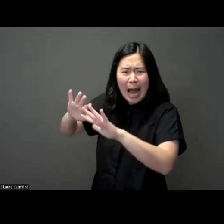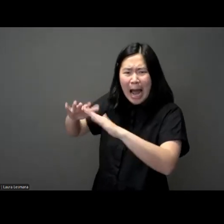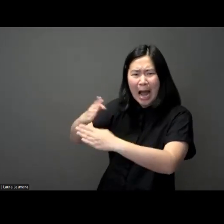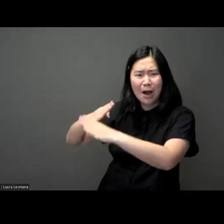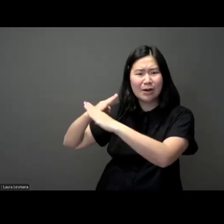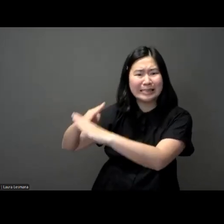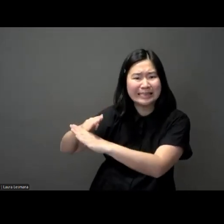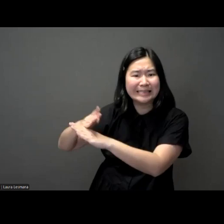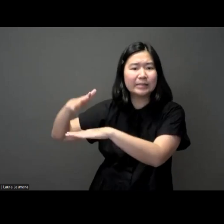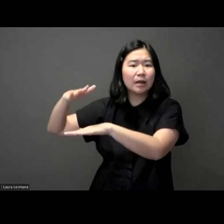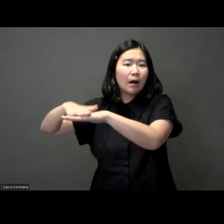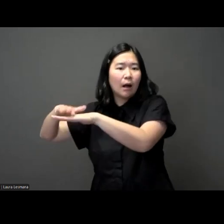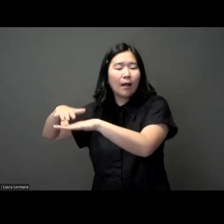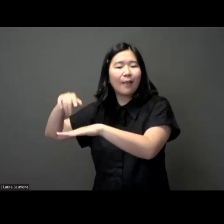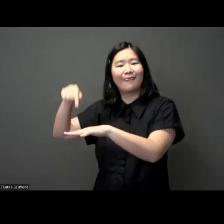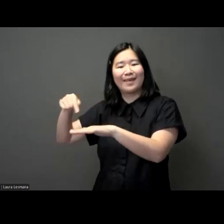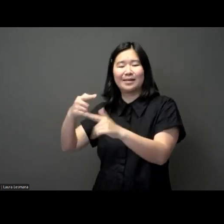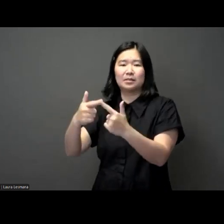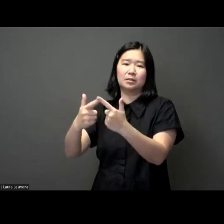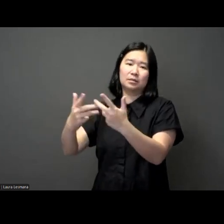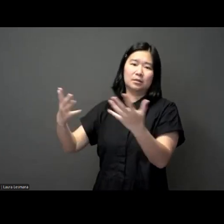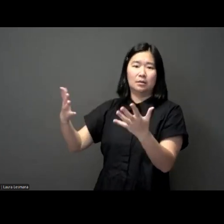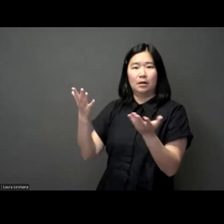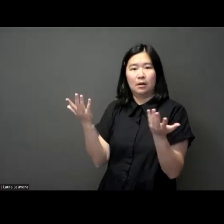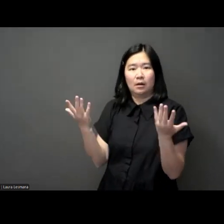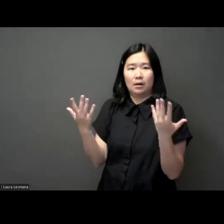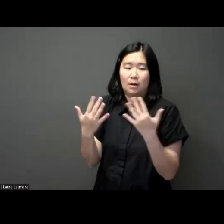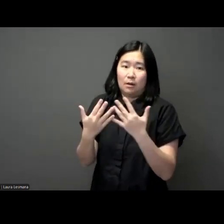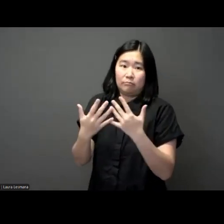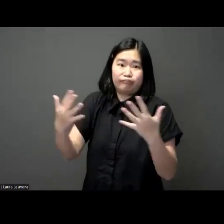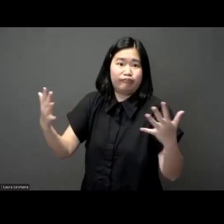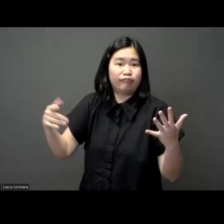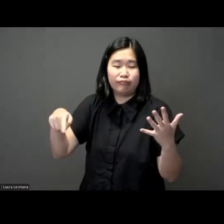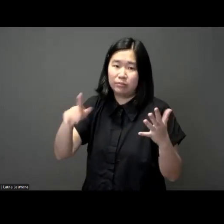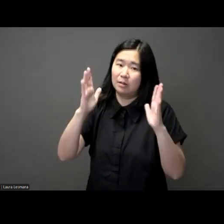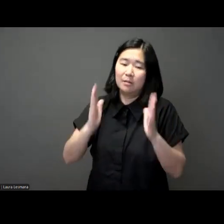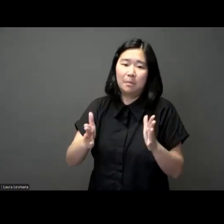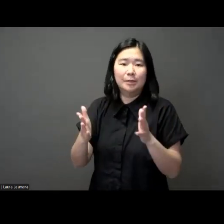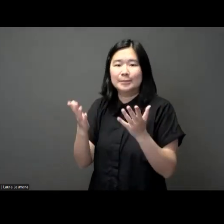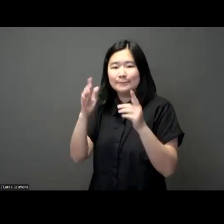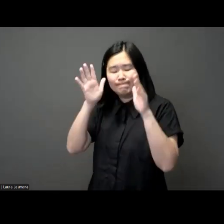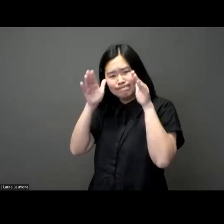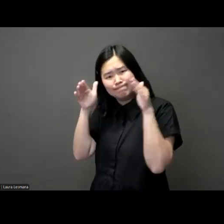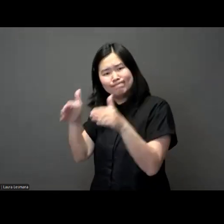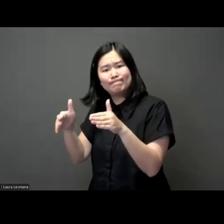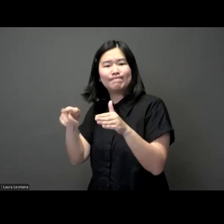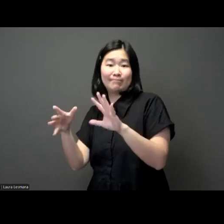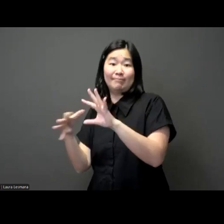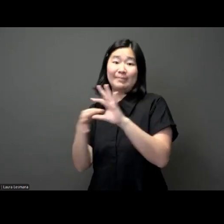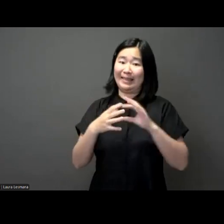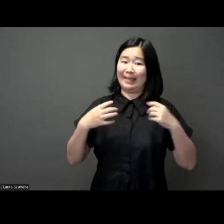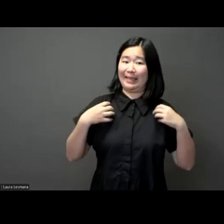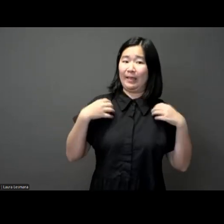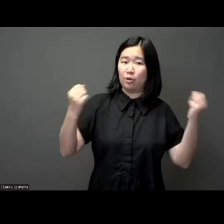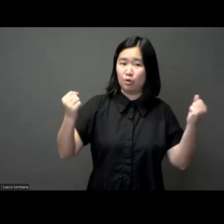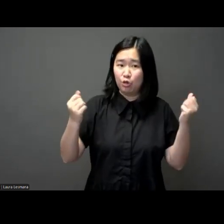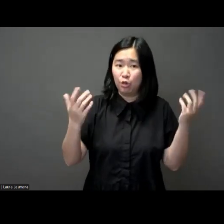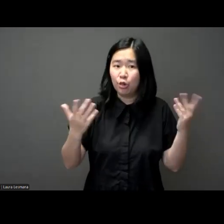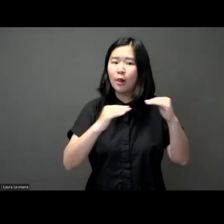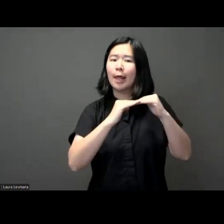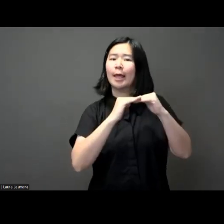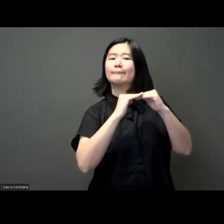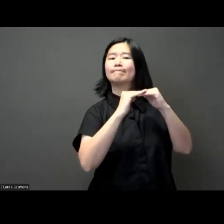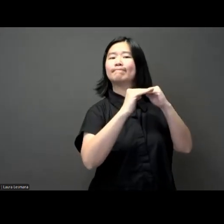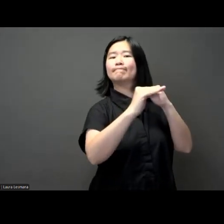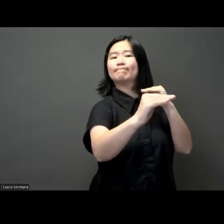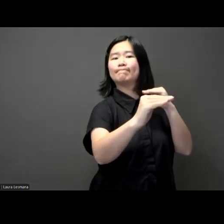esos esfuerzos son vitales para amplificar el impacto, para poder lograr estos resultados equitativos y sustentables de salud. Así